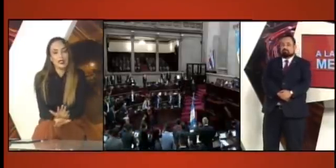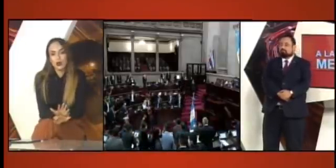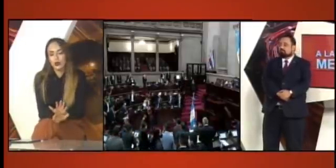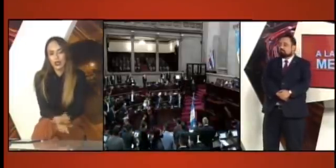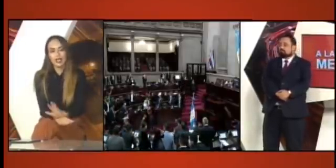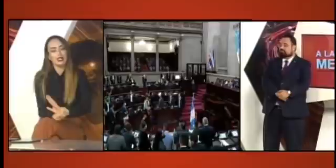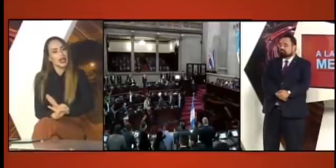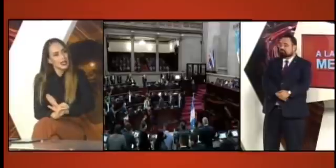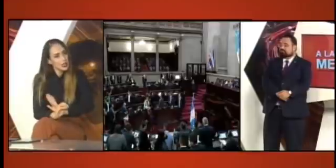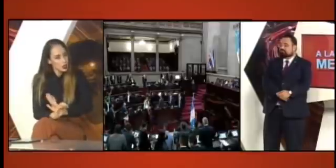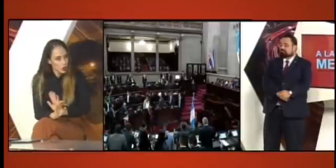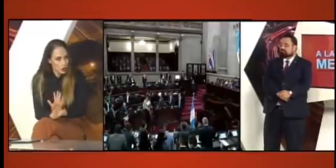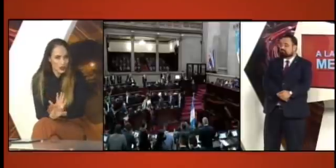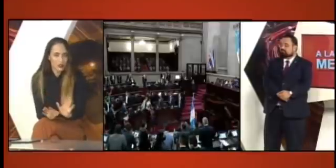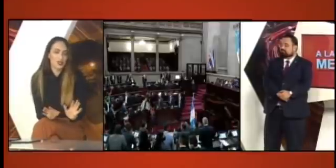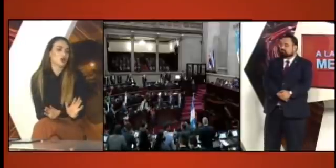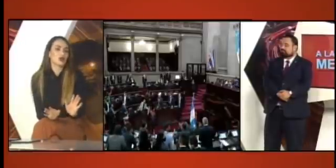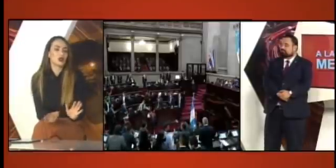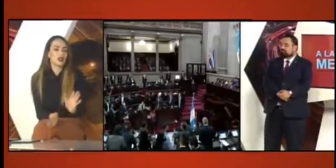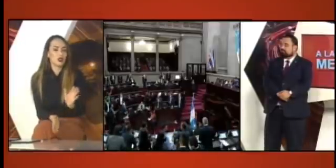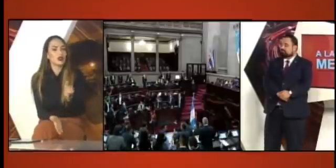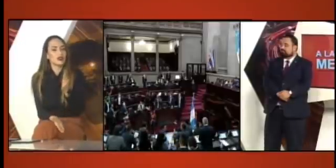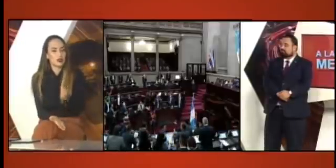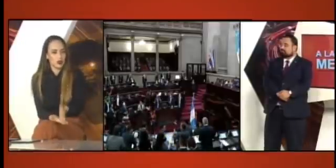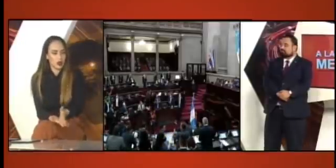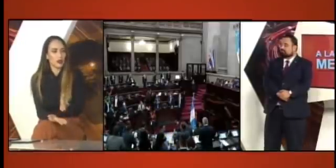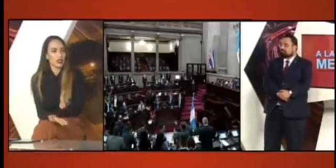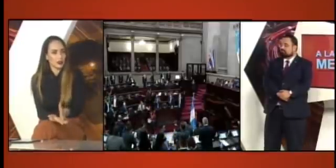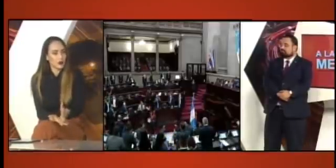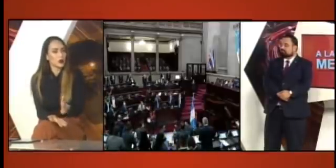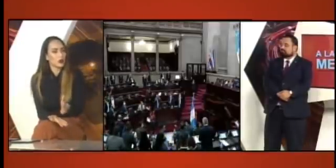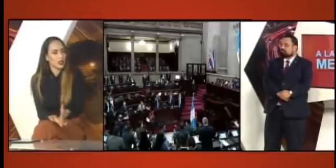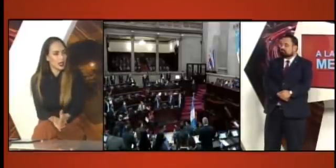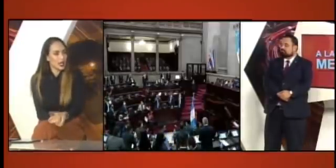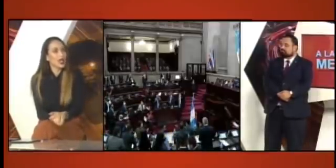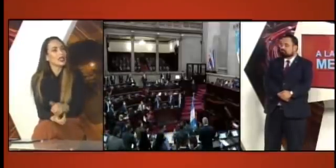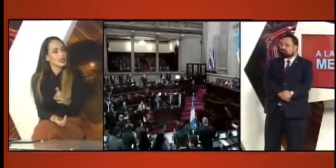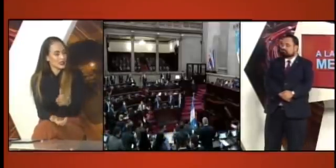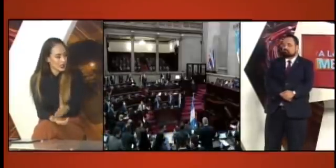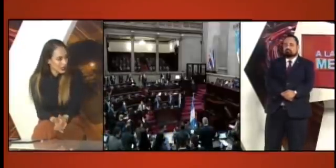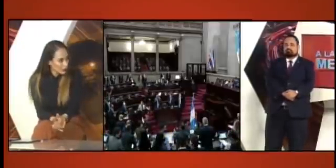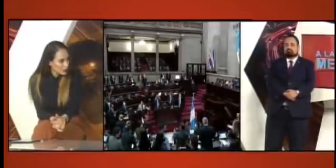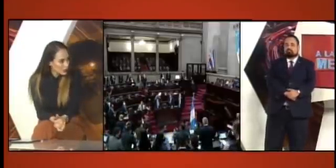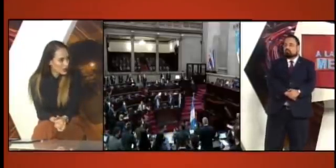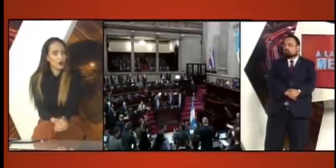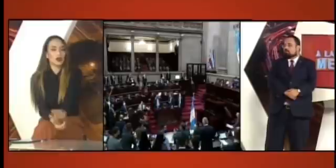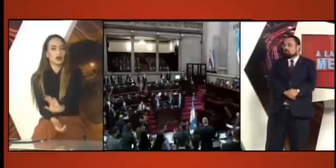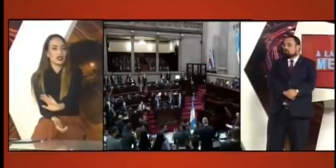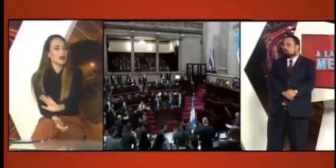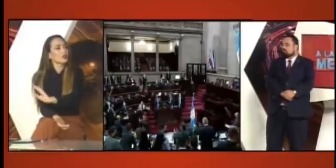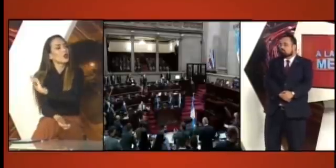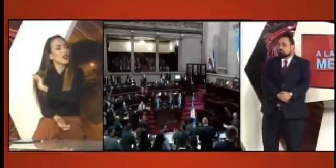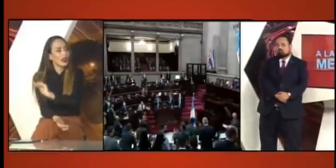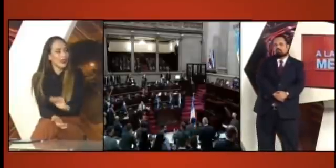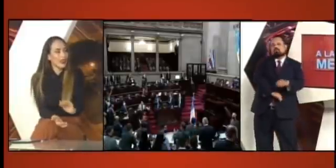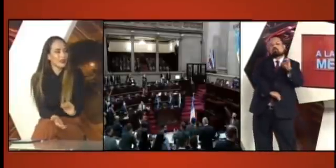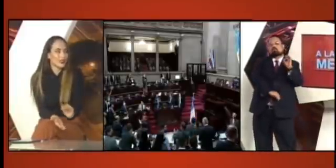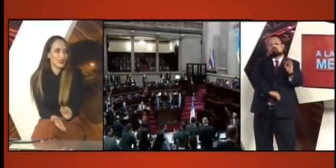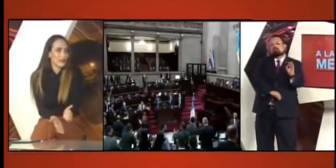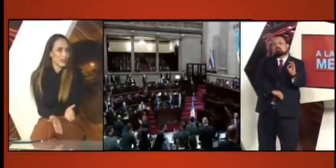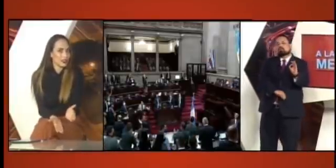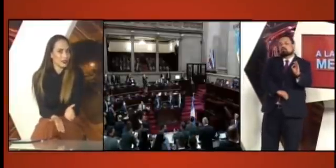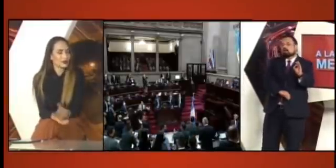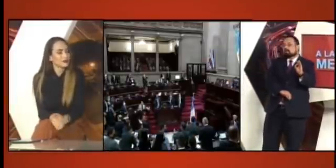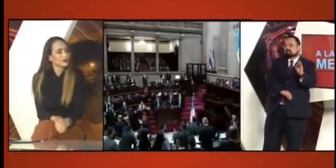tiene que seguir usted hasta solventar su situación si usted fue detenido en toque de queda sigue el procedimiento eso sí no queda